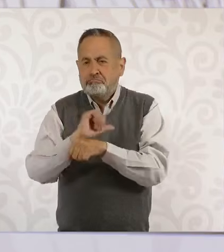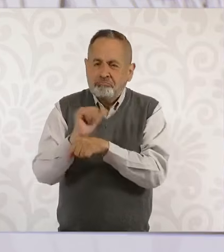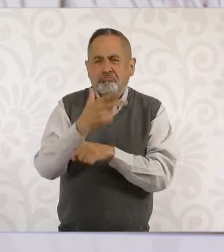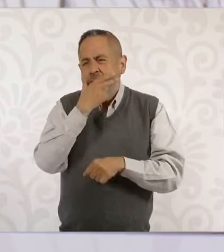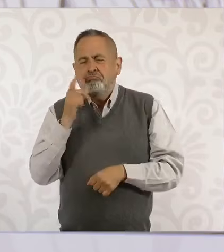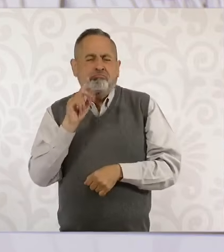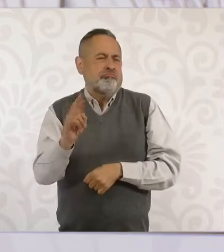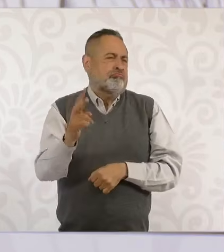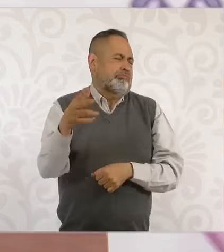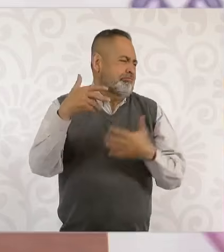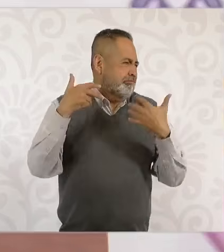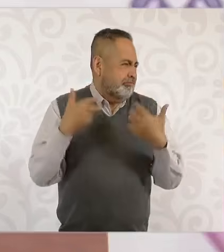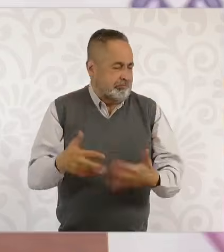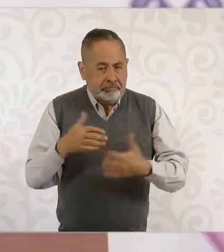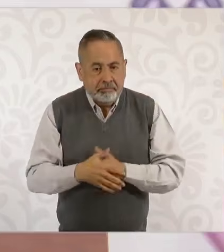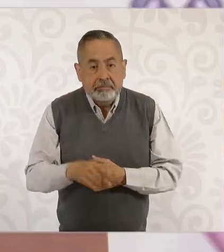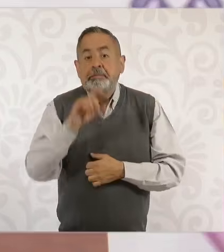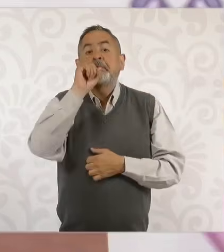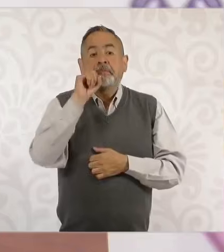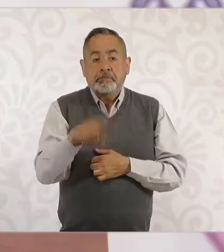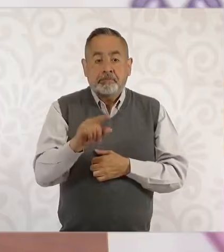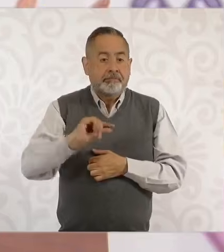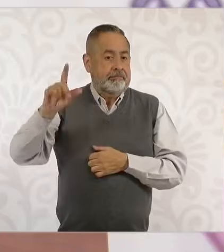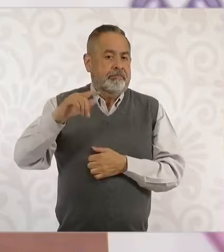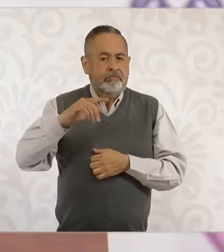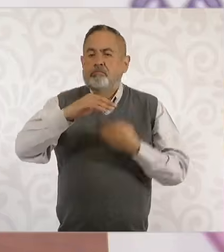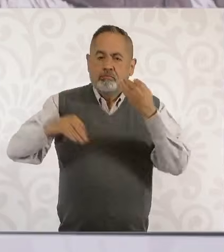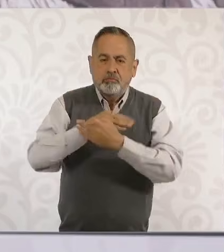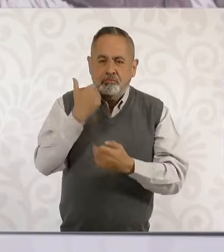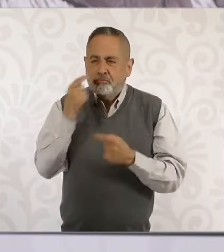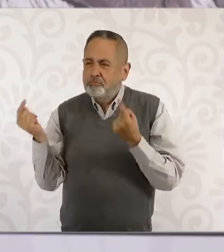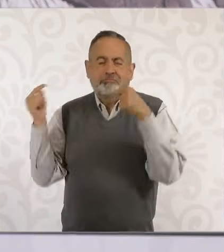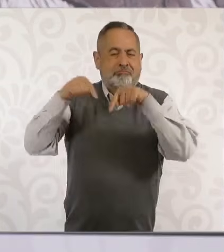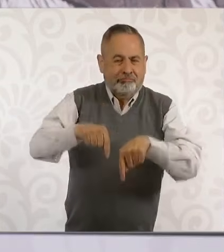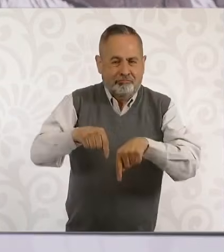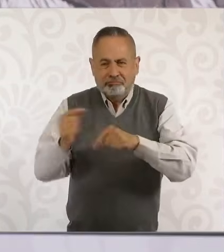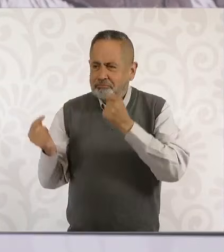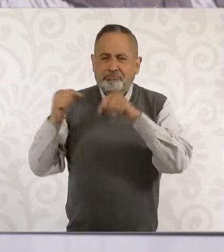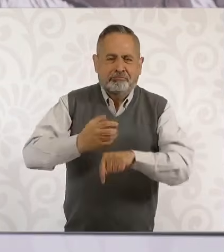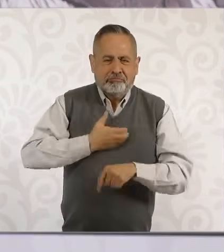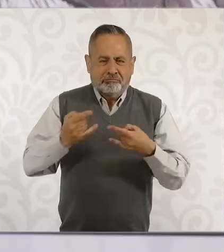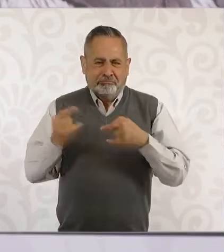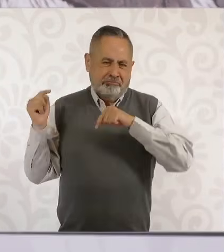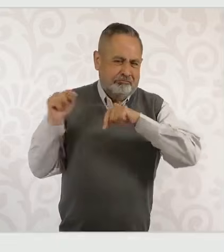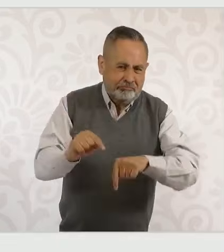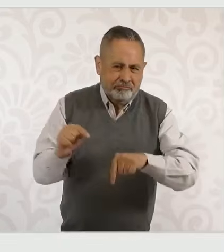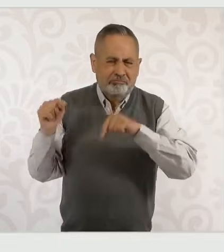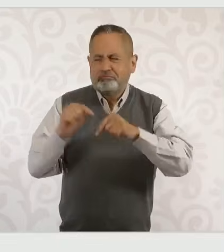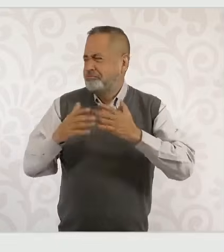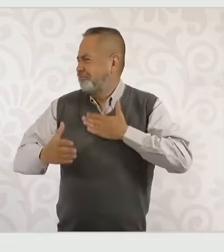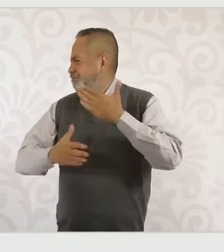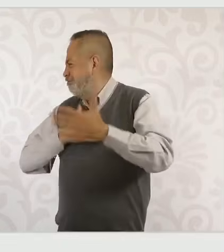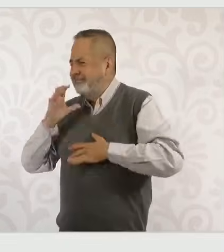y mujeres. Y se ha vuelto tan famoso que ya todo el mundo quiere venir a cantar en el Zócalo, porque les